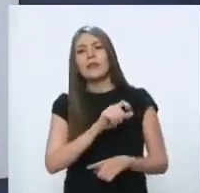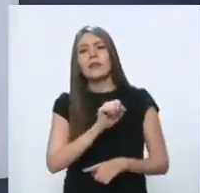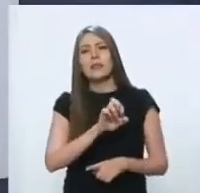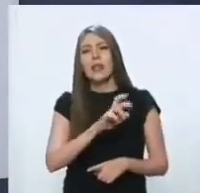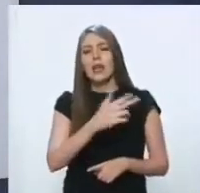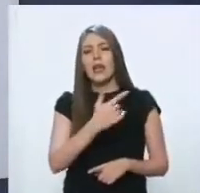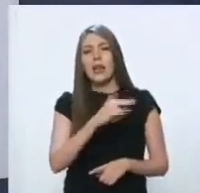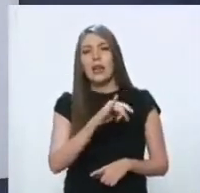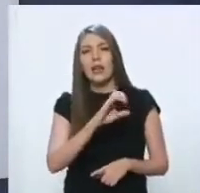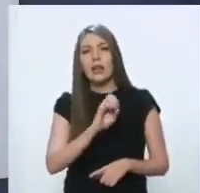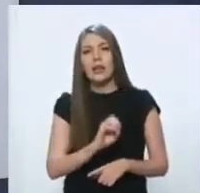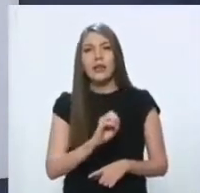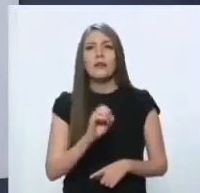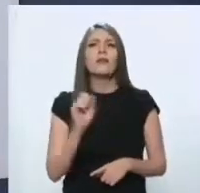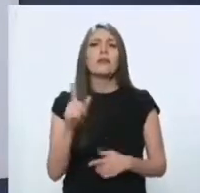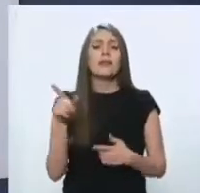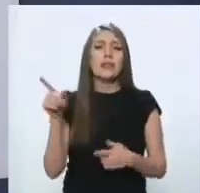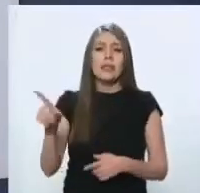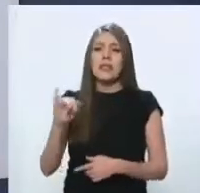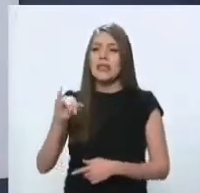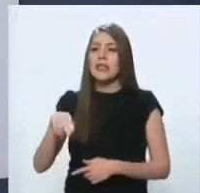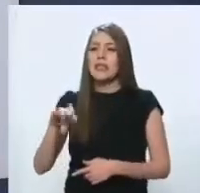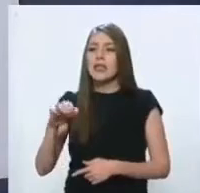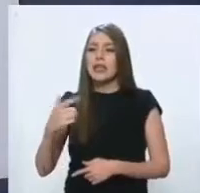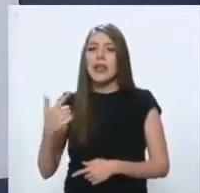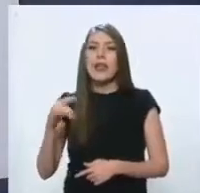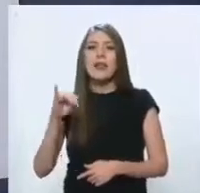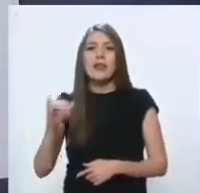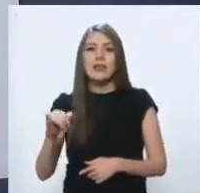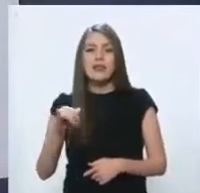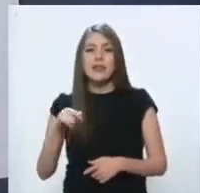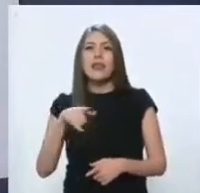corrupción. El mismo INEGI en la encuesta más reciente